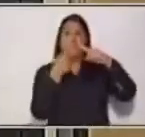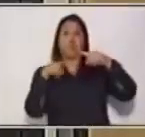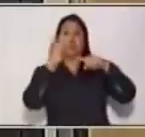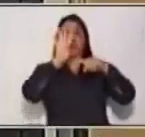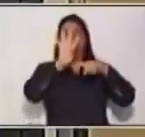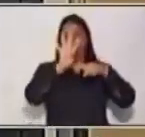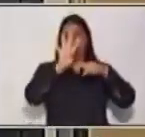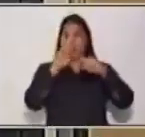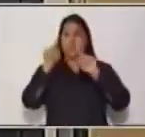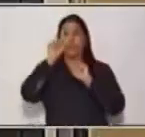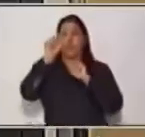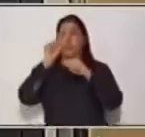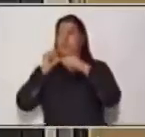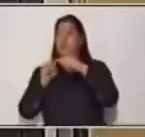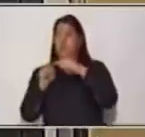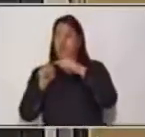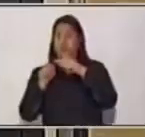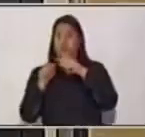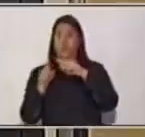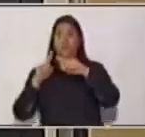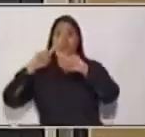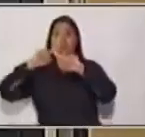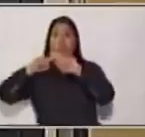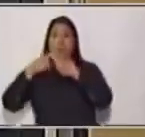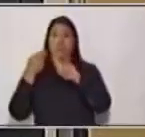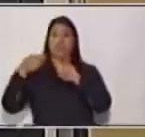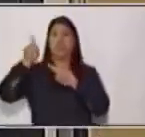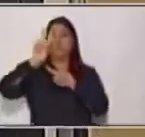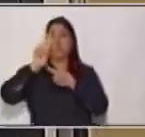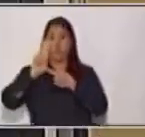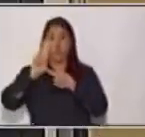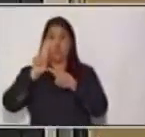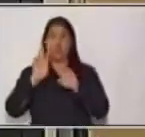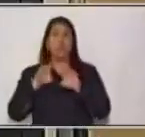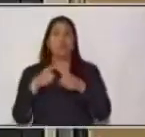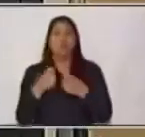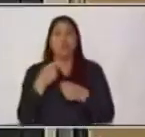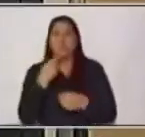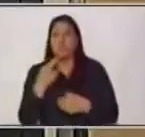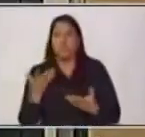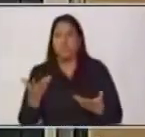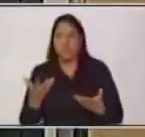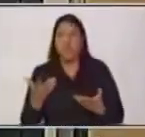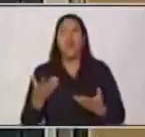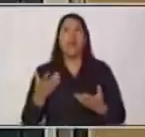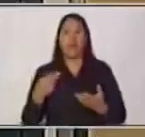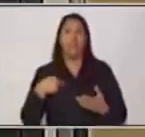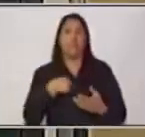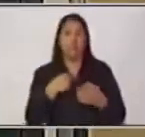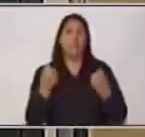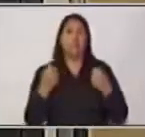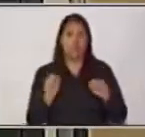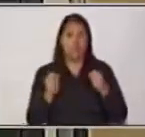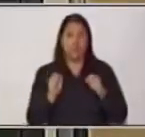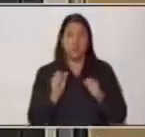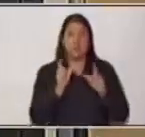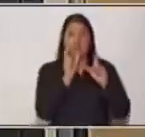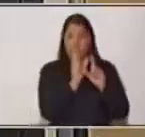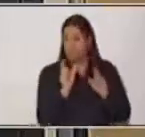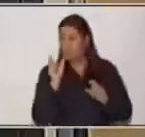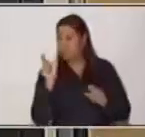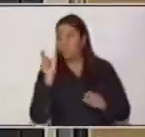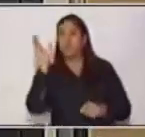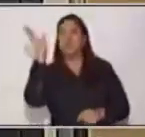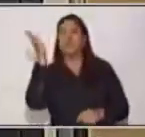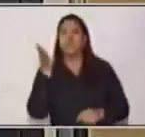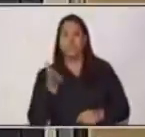al cuadrado, ¿eso cómo nos resulta? Lo que tenemos que hacer es colocarlo como una fracción.